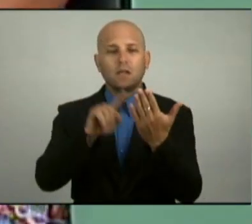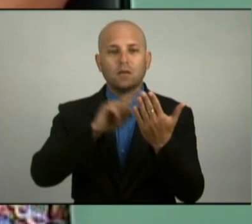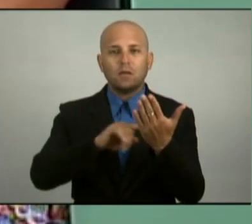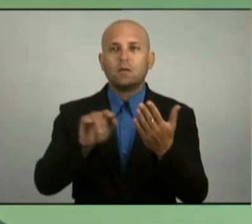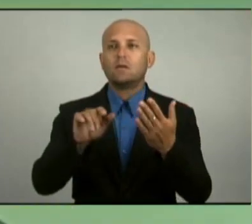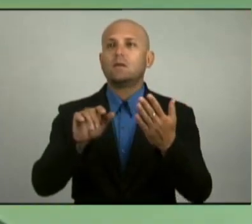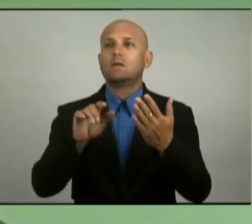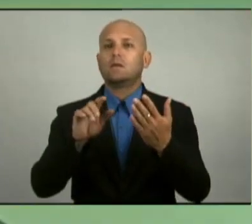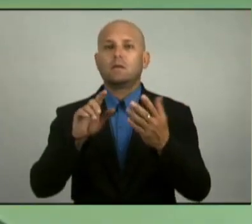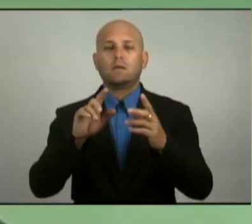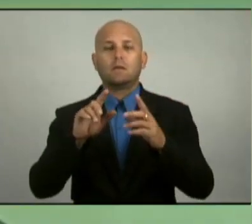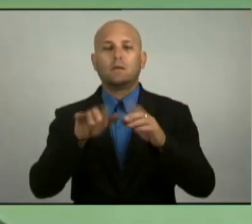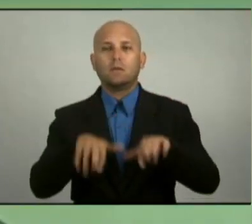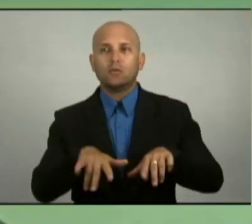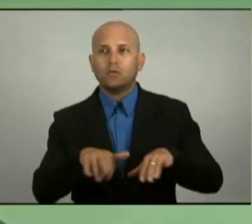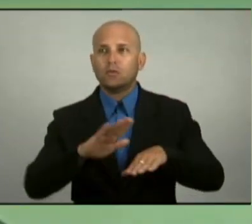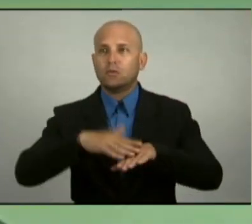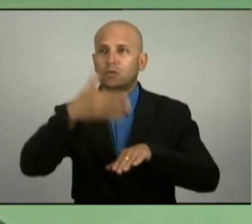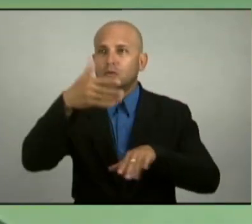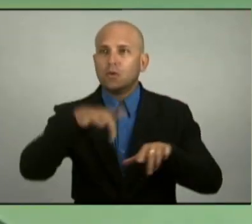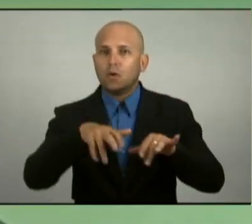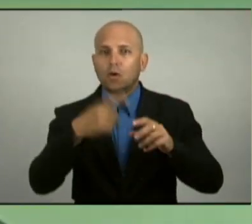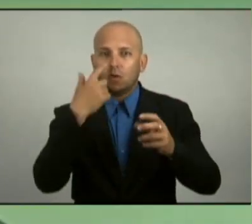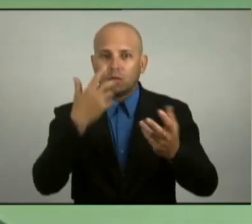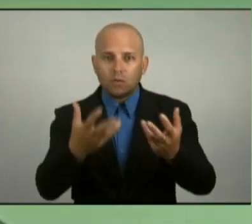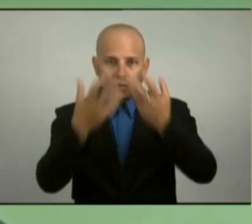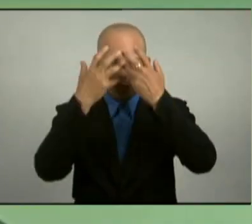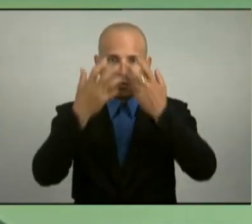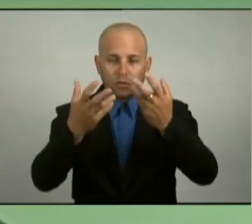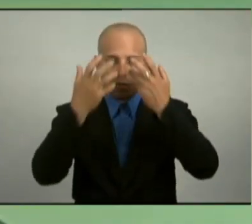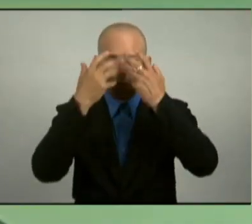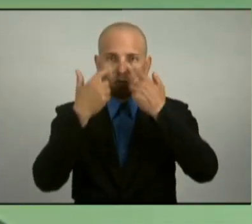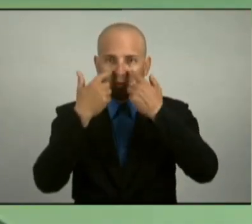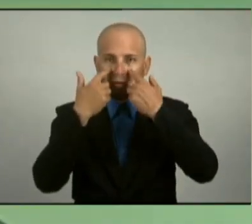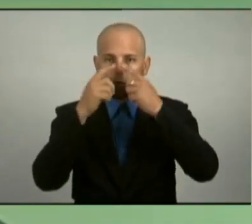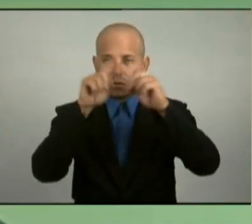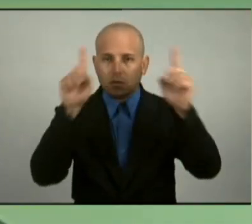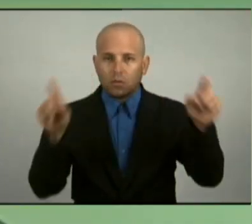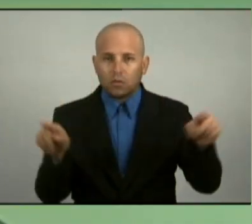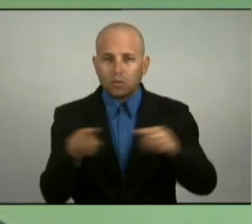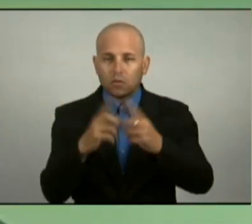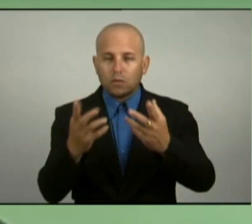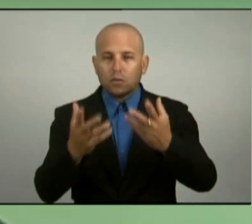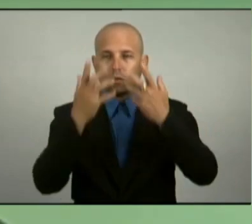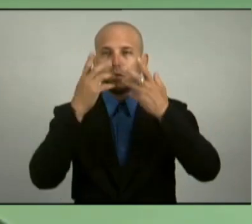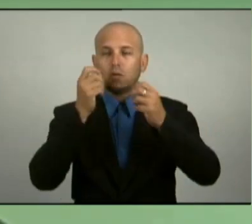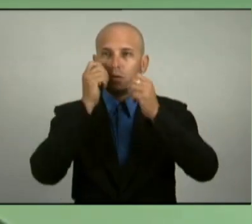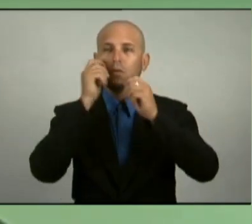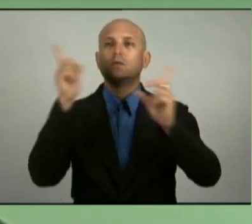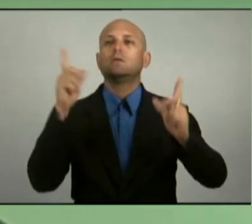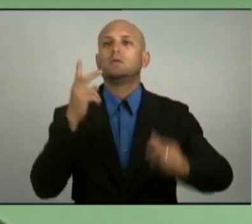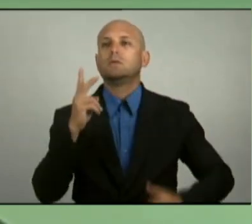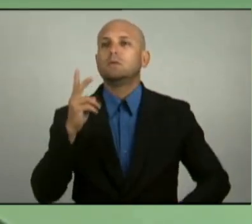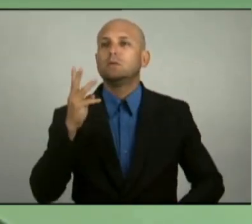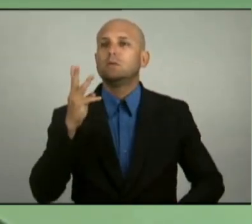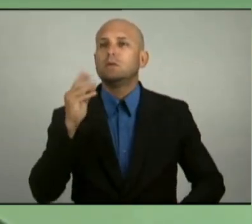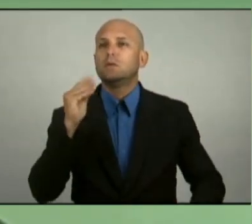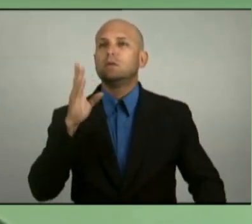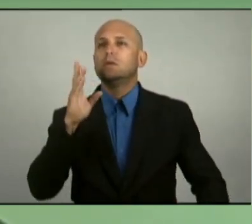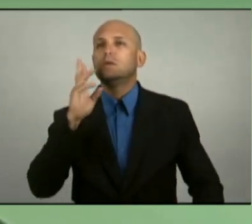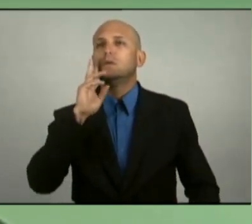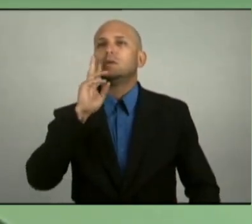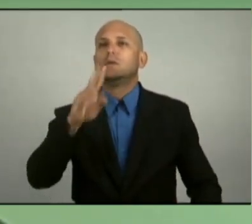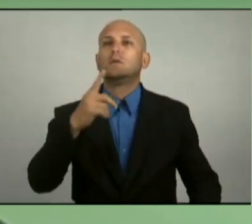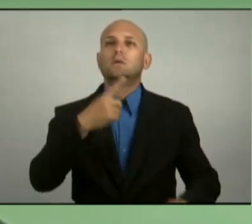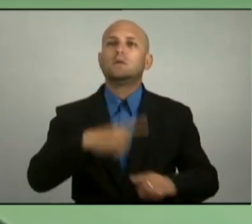los tabl las redes ahí las redes en general porque eso Imagínate eh uno a veces se despierta las do a las 3 de la mañana y enciende el y ve una